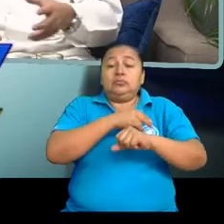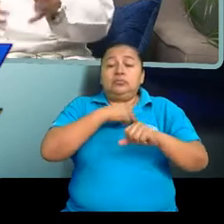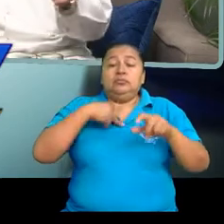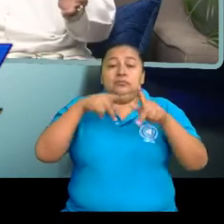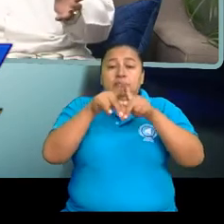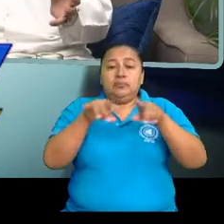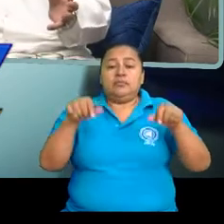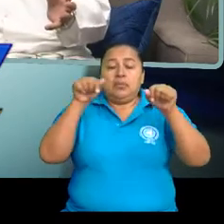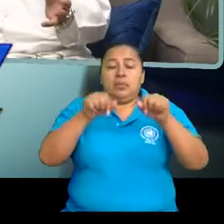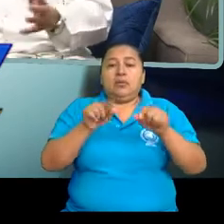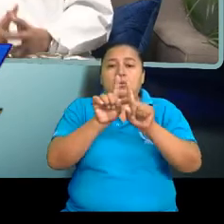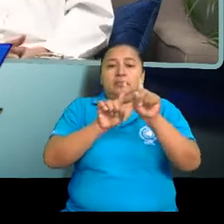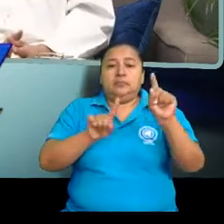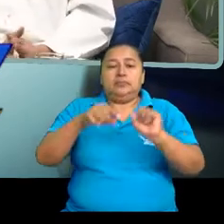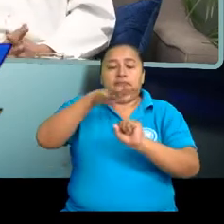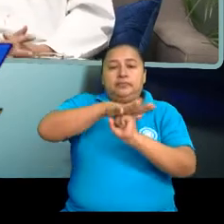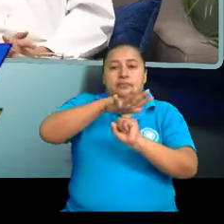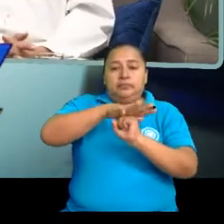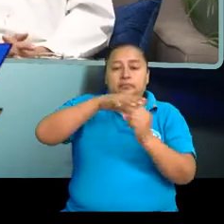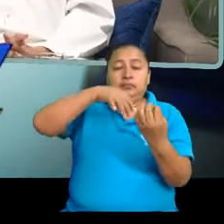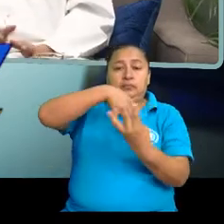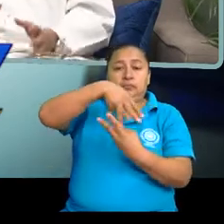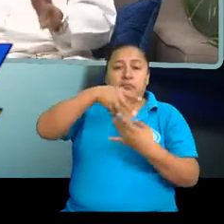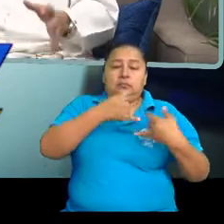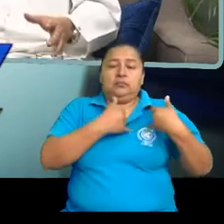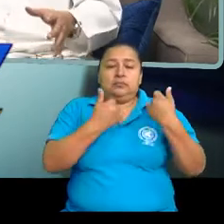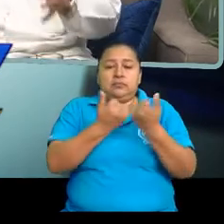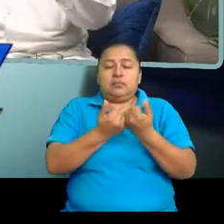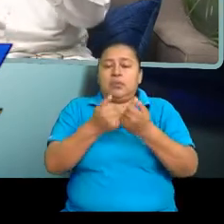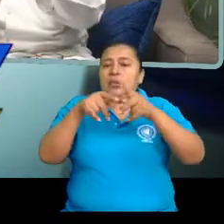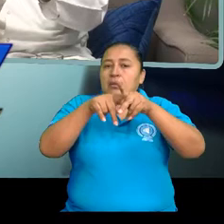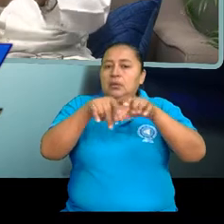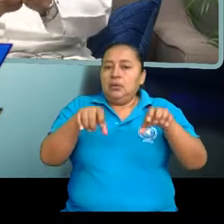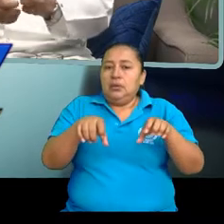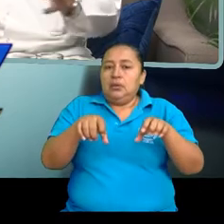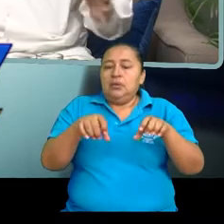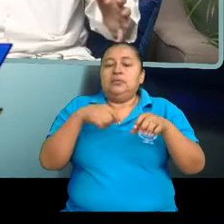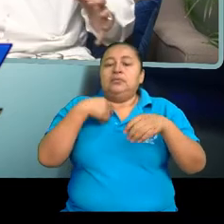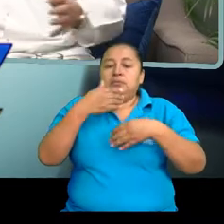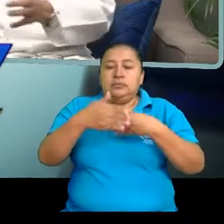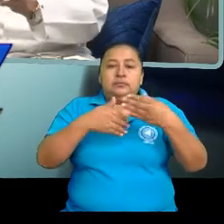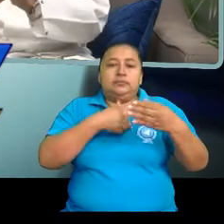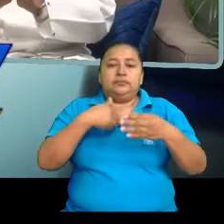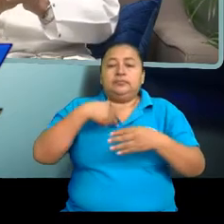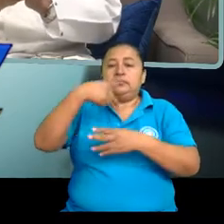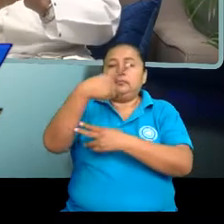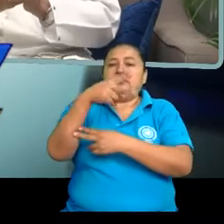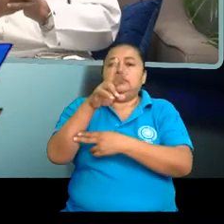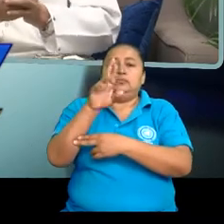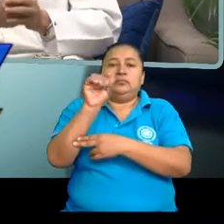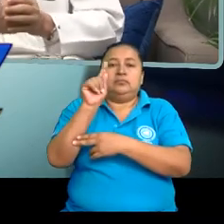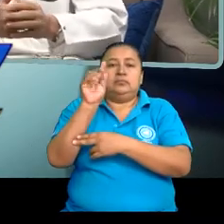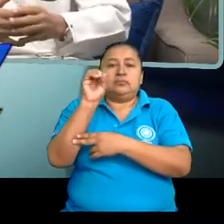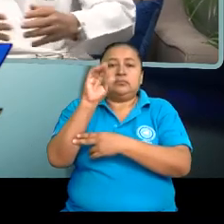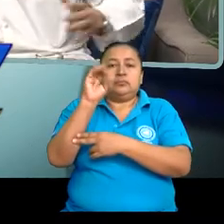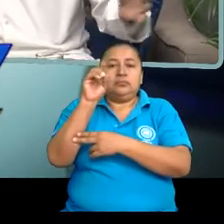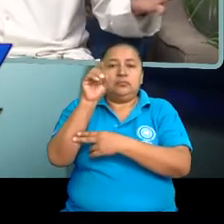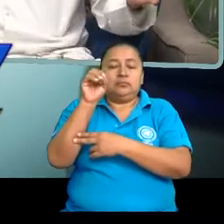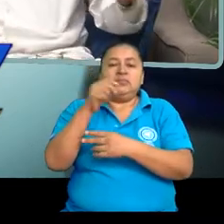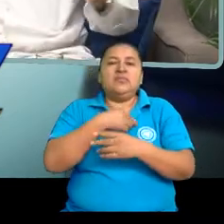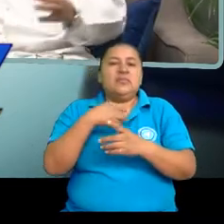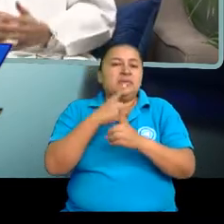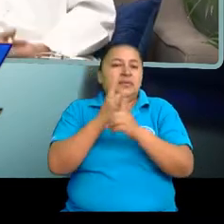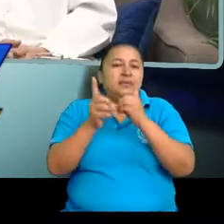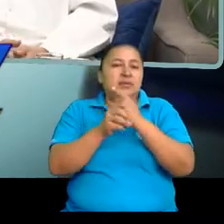nivel de la comisión interinstitucional, ¿no? El plan y se desarrollaron protocolos, se desarrollaron todas